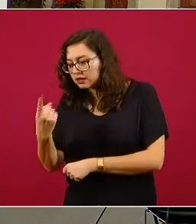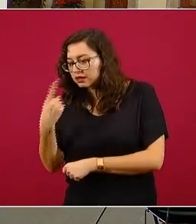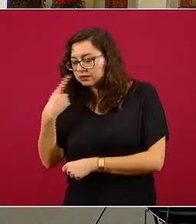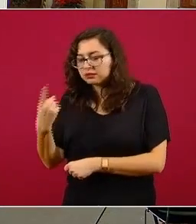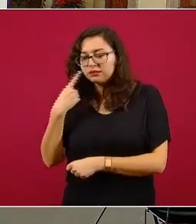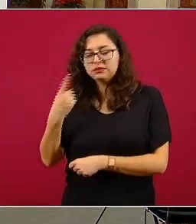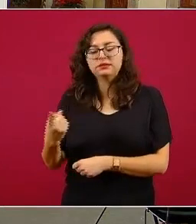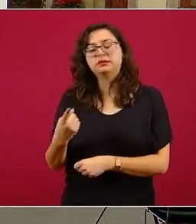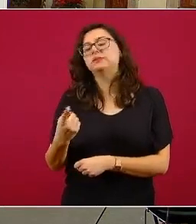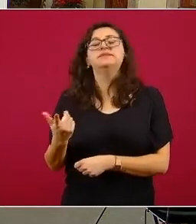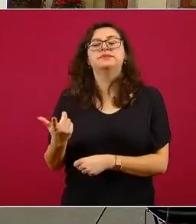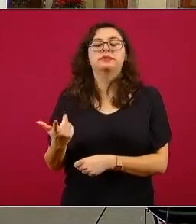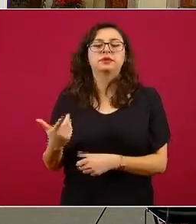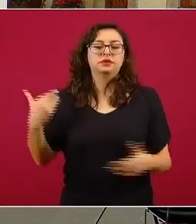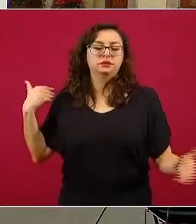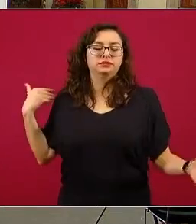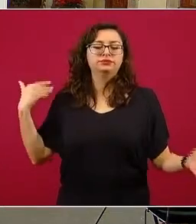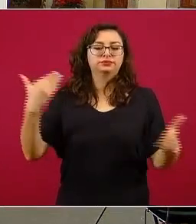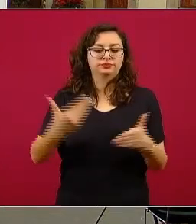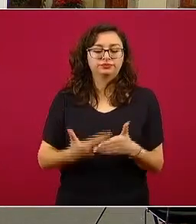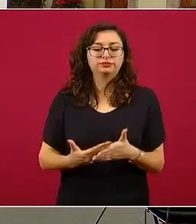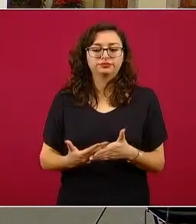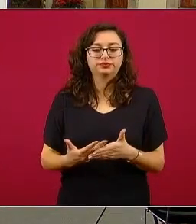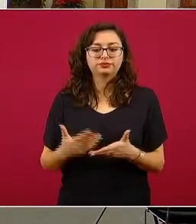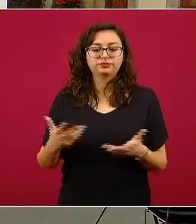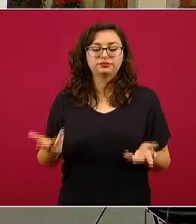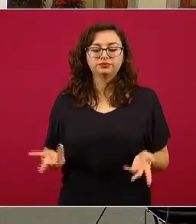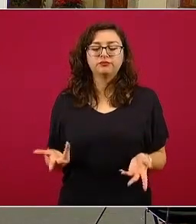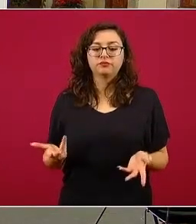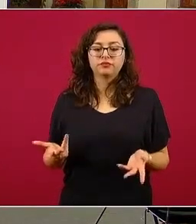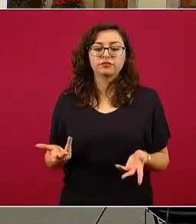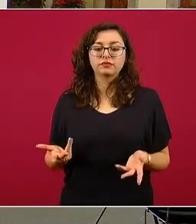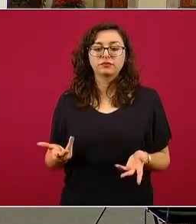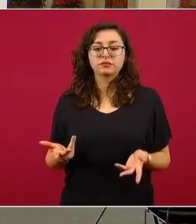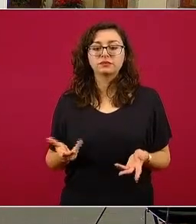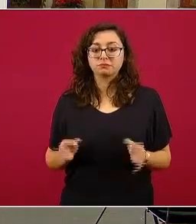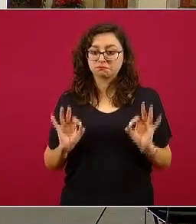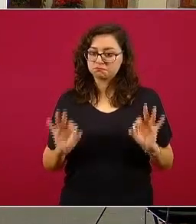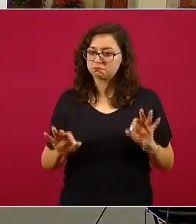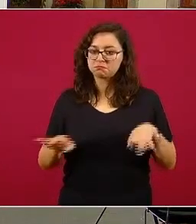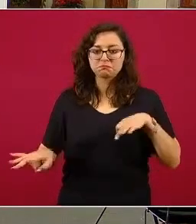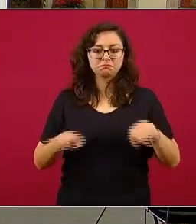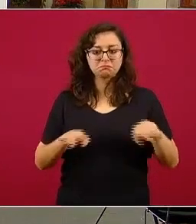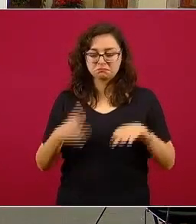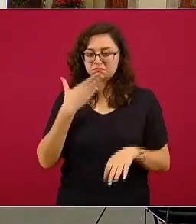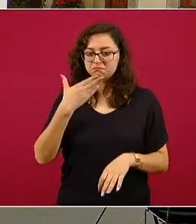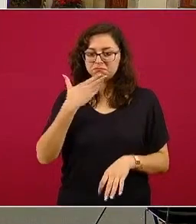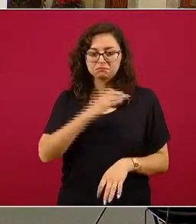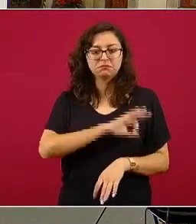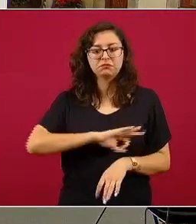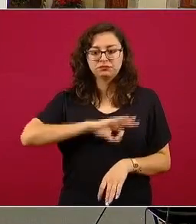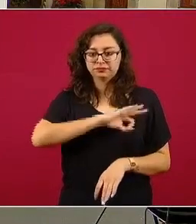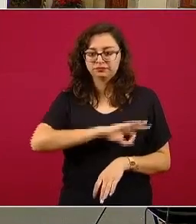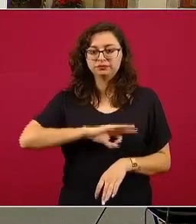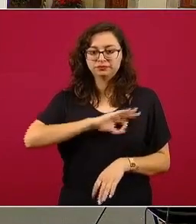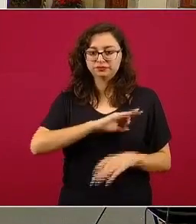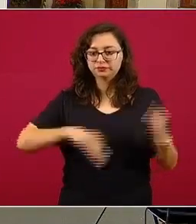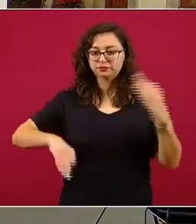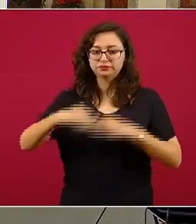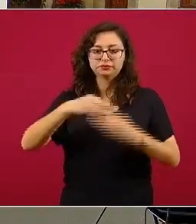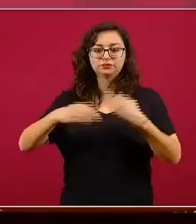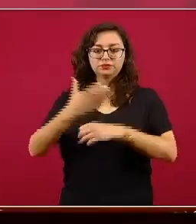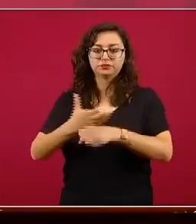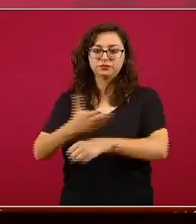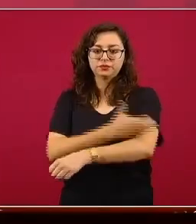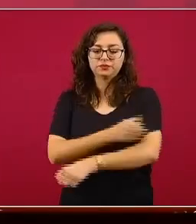SARS-CoV-2 en las especies animales y, por cierto, hacen un trabajo excelente. Felicitamos a nuestras compañeras y